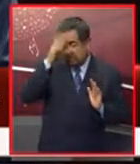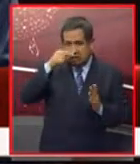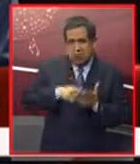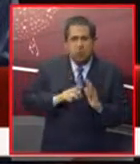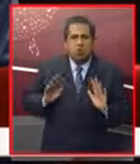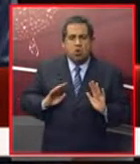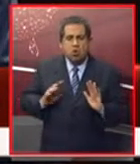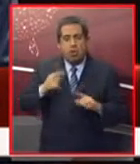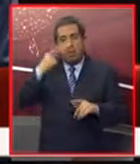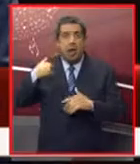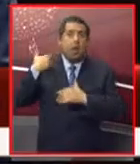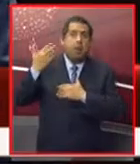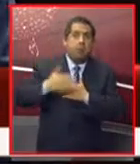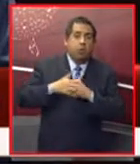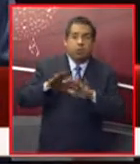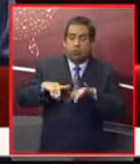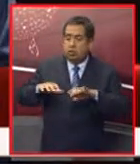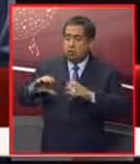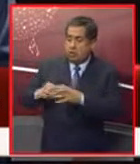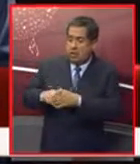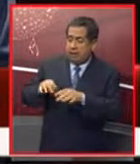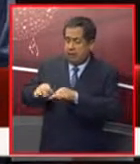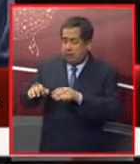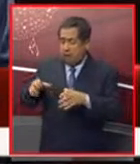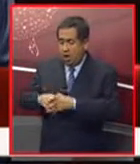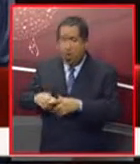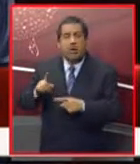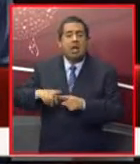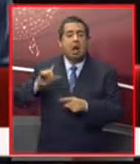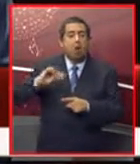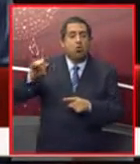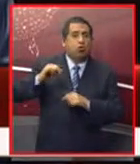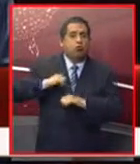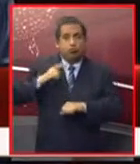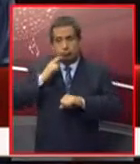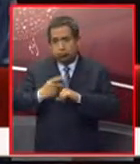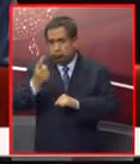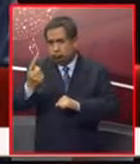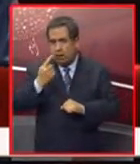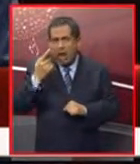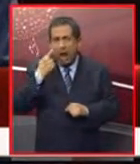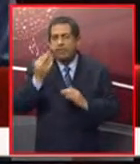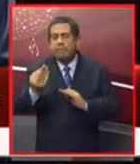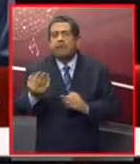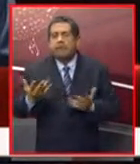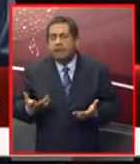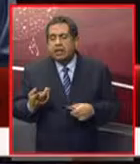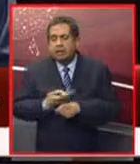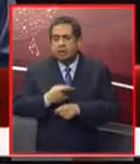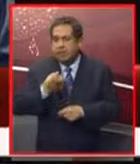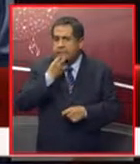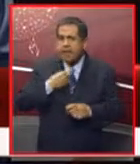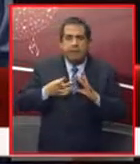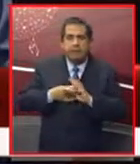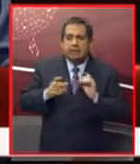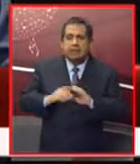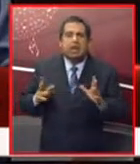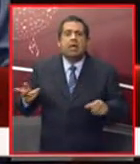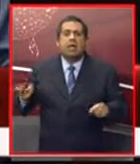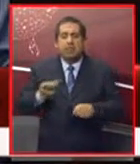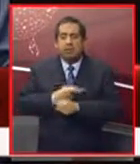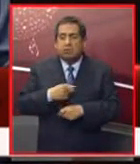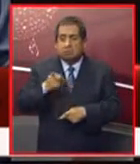para que en sesiones de trabajo la autoridad competente dé la cara a la ciudadanía y nos diga claramente en